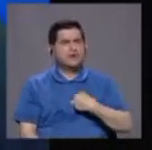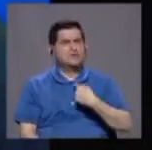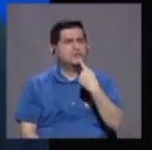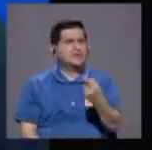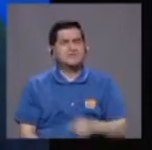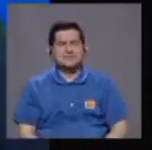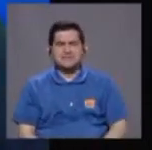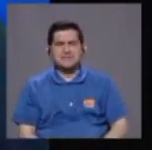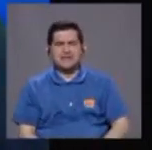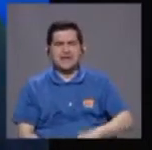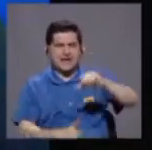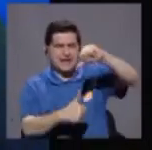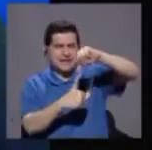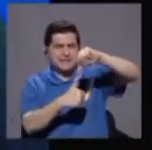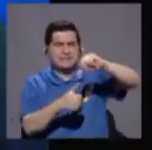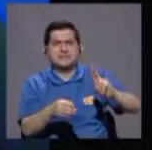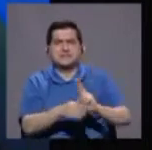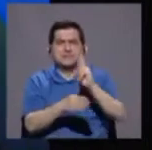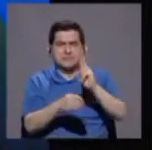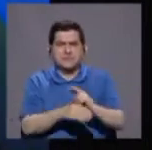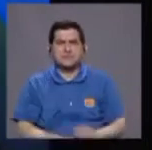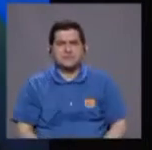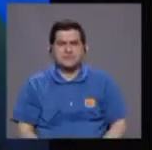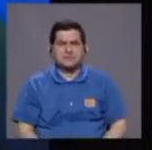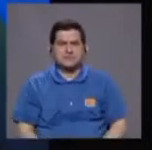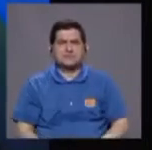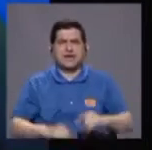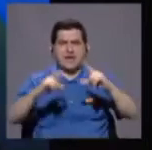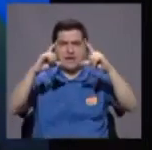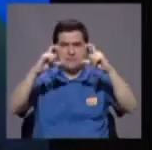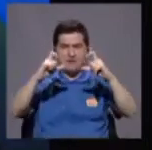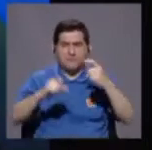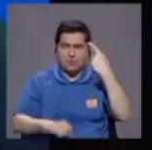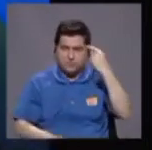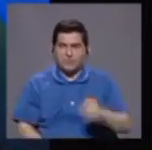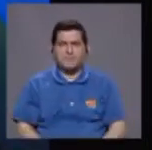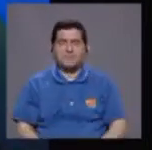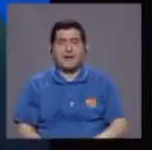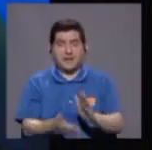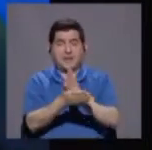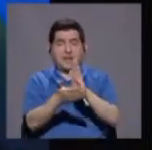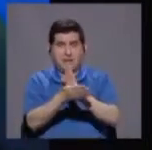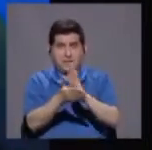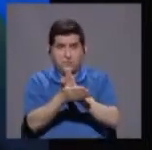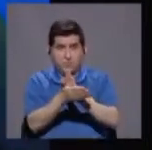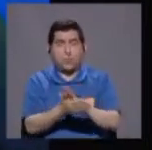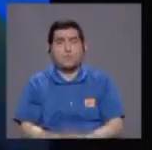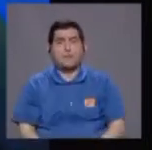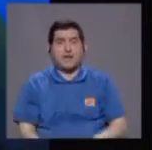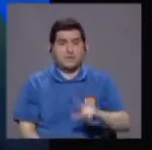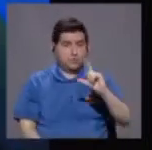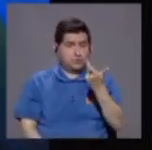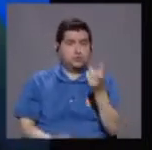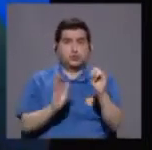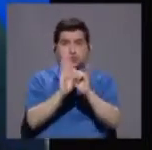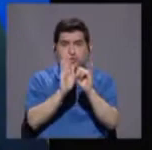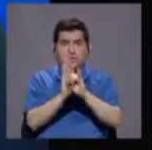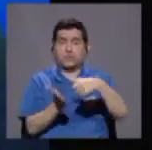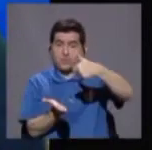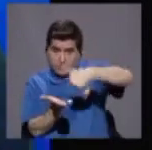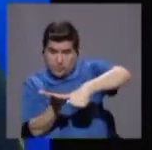usaban la foto para la credencial de elector, y siempre se le quedó grabado lo de la foto, le gustaba.